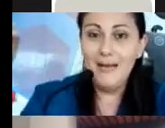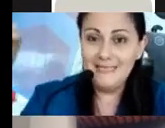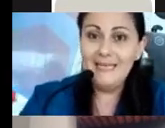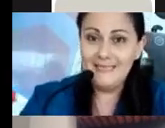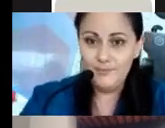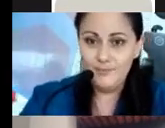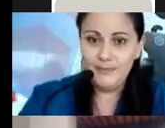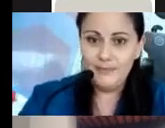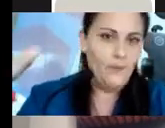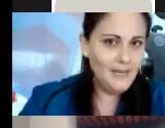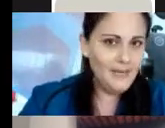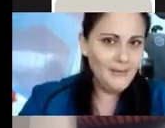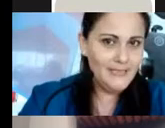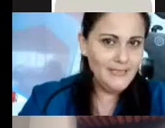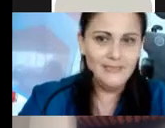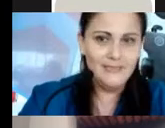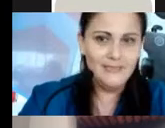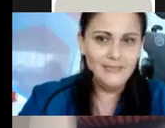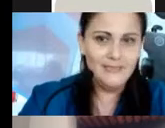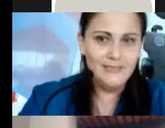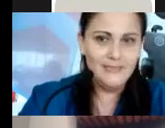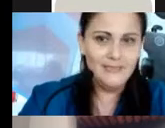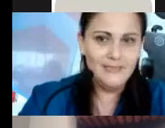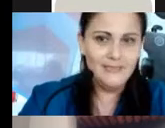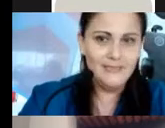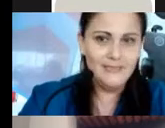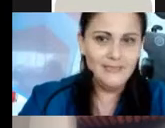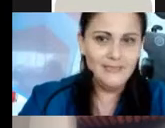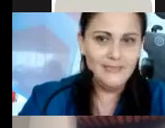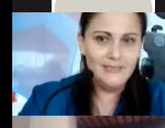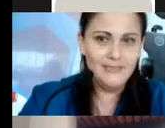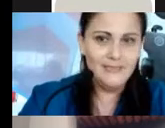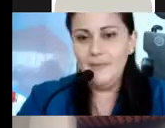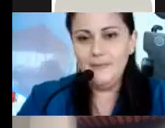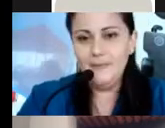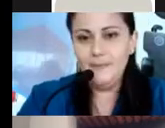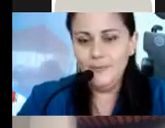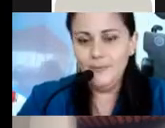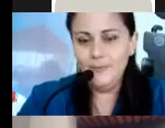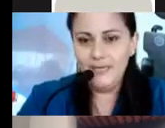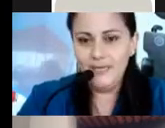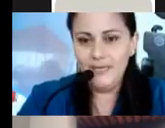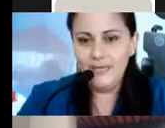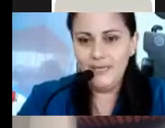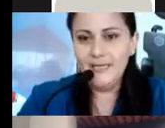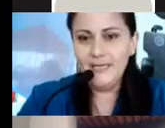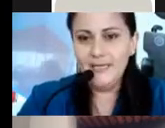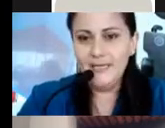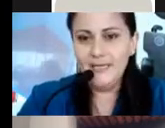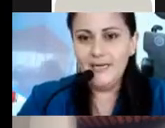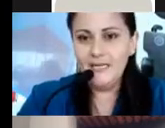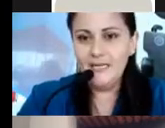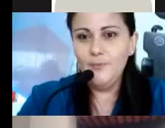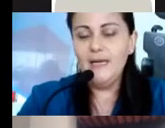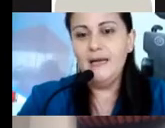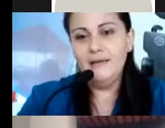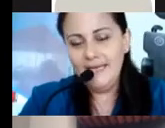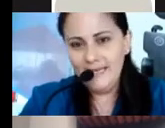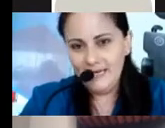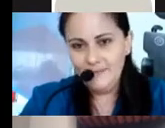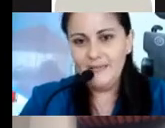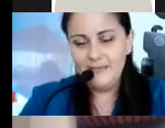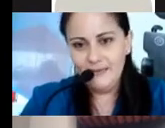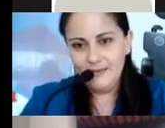temperatura más alta, esa espuma, no va a quemar al paciente, temperatura. Y hay que retirar la cabecera temporalmente para poder ingresar la